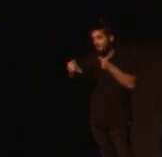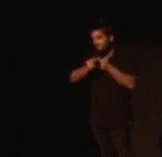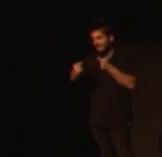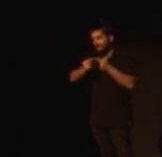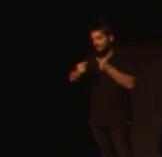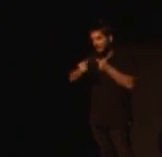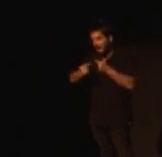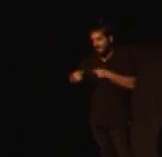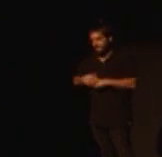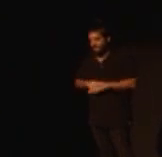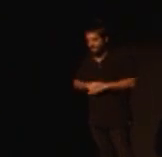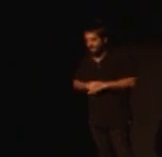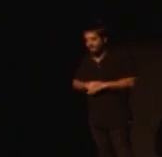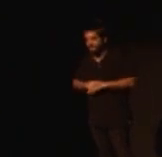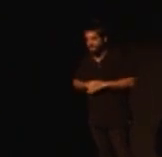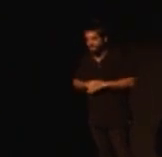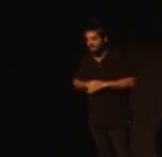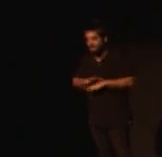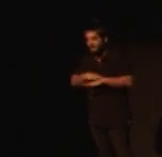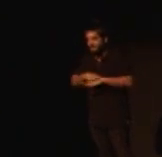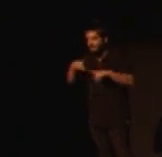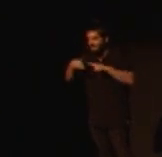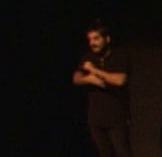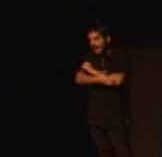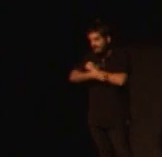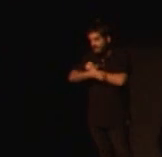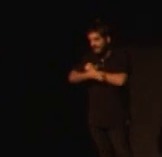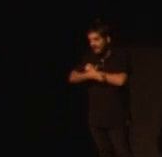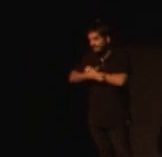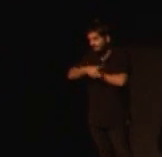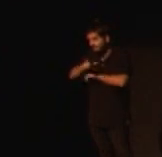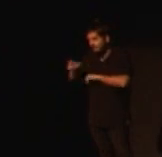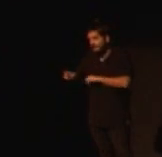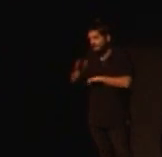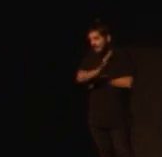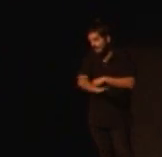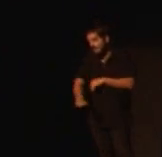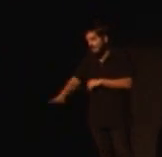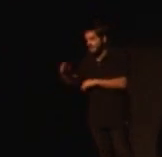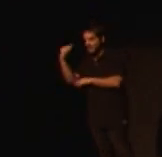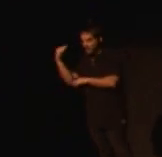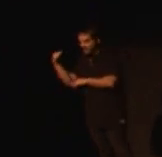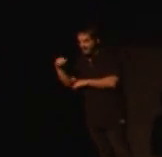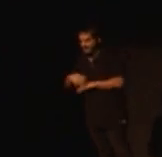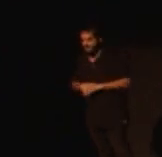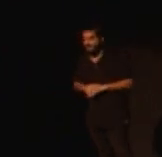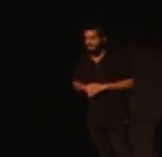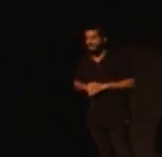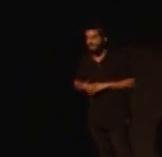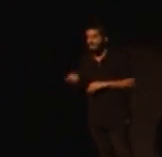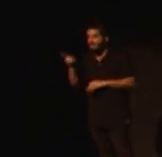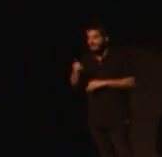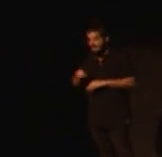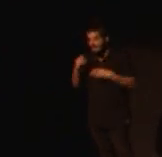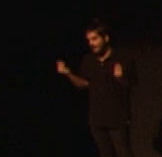de la población infanto-juvenil, talleres para personas mayores para, por ejemplo, promover el uso de dispositivos wearable y mejorar